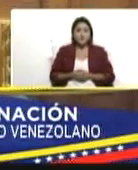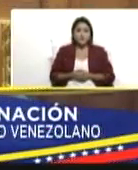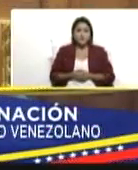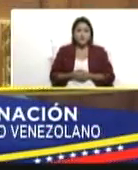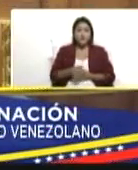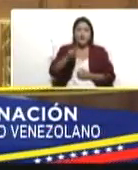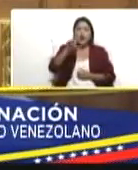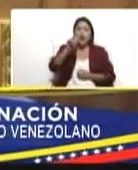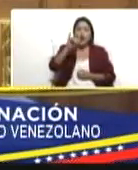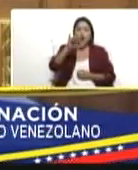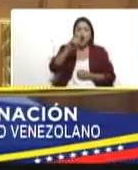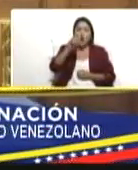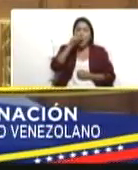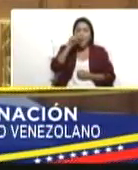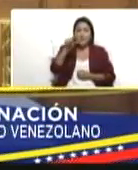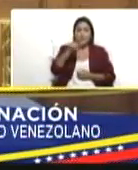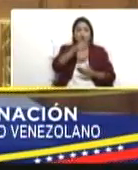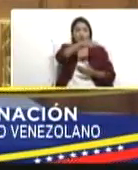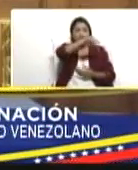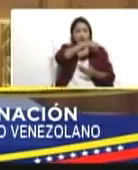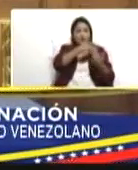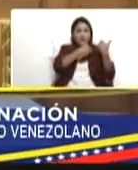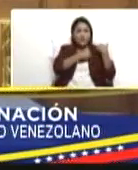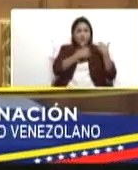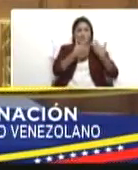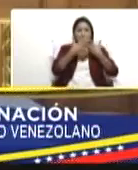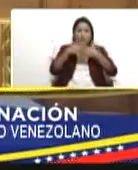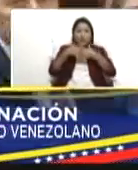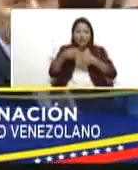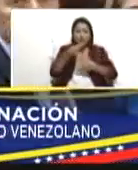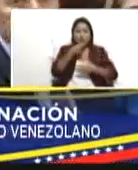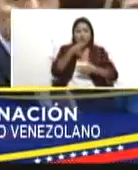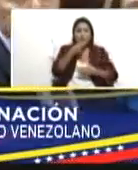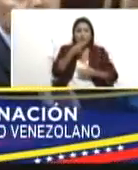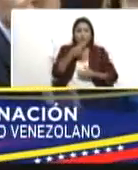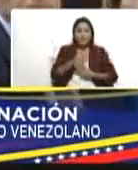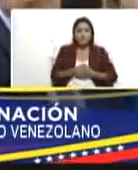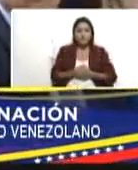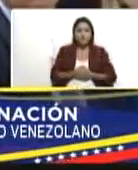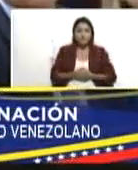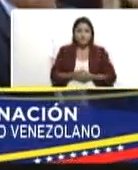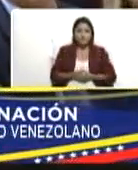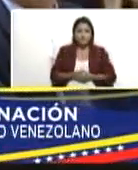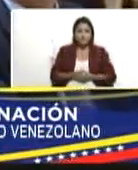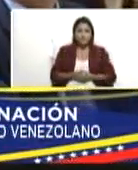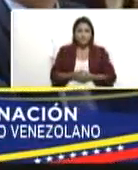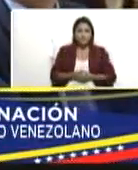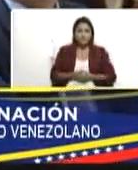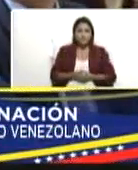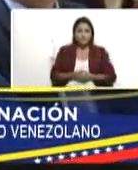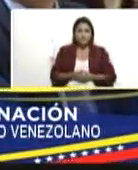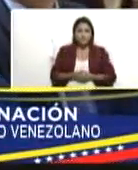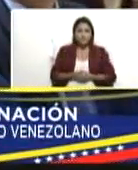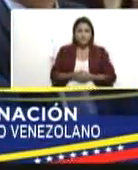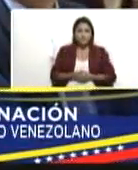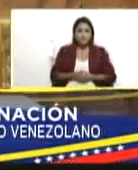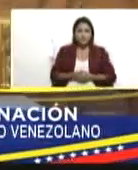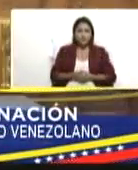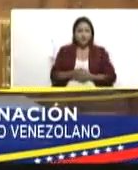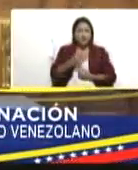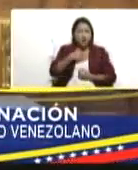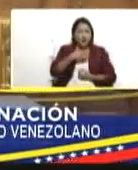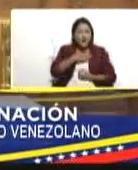loyo ustedes encargados de producir los alimentos y ustedes encargados de distribuirlos teng un empeño